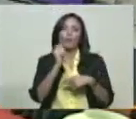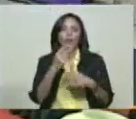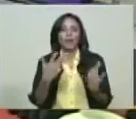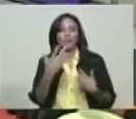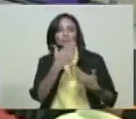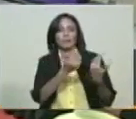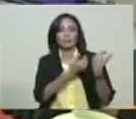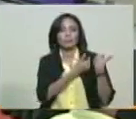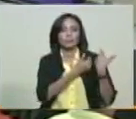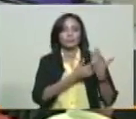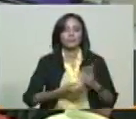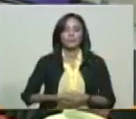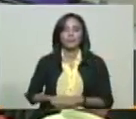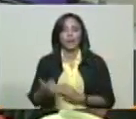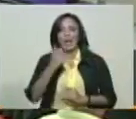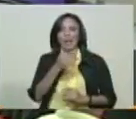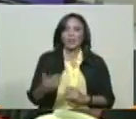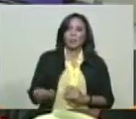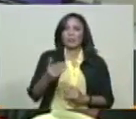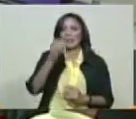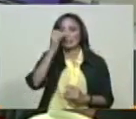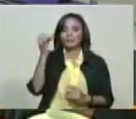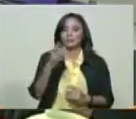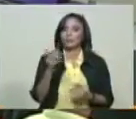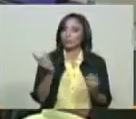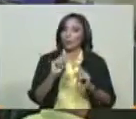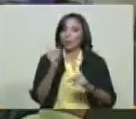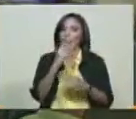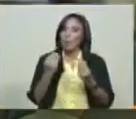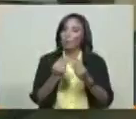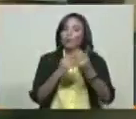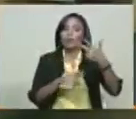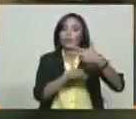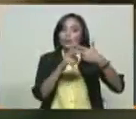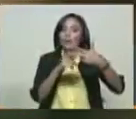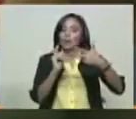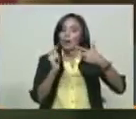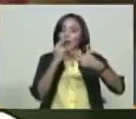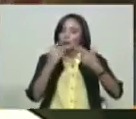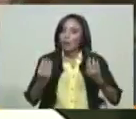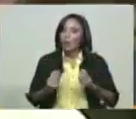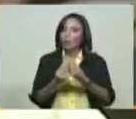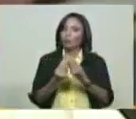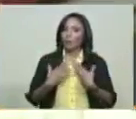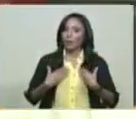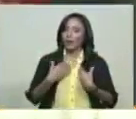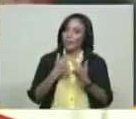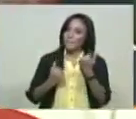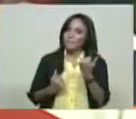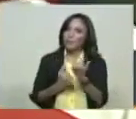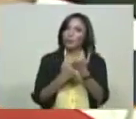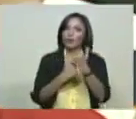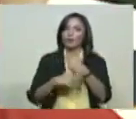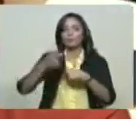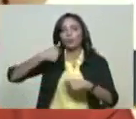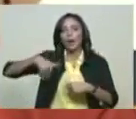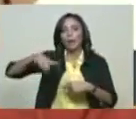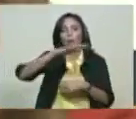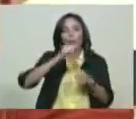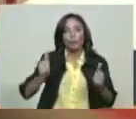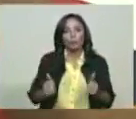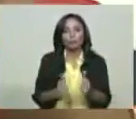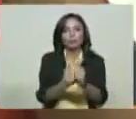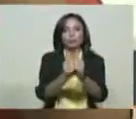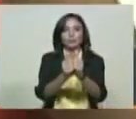tercera en menos importante es acompañarme como presidente de la república acompañar al pueblo presidente